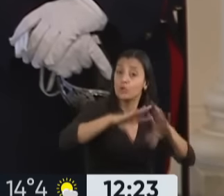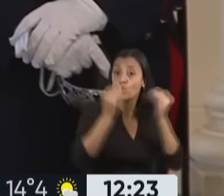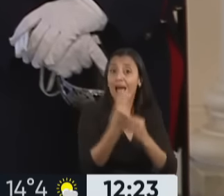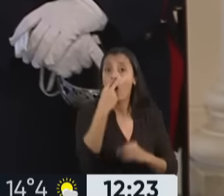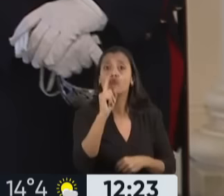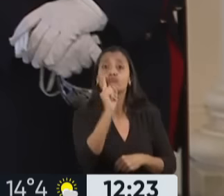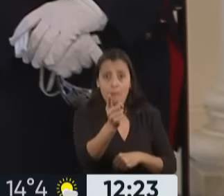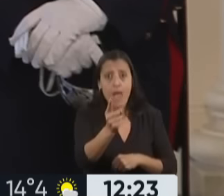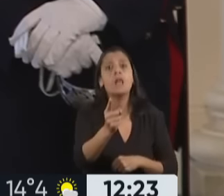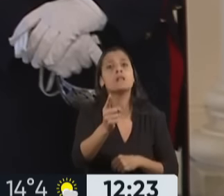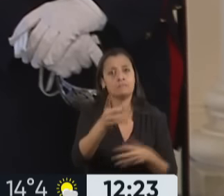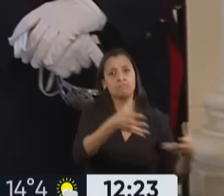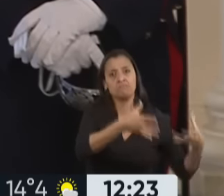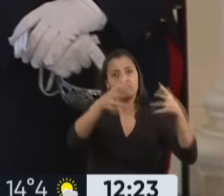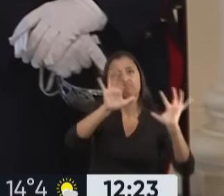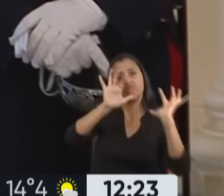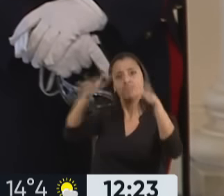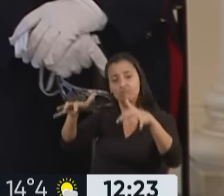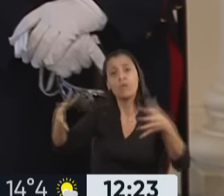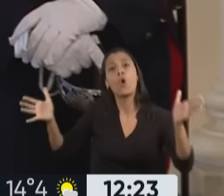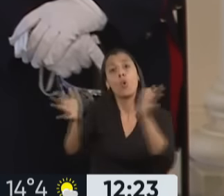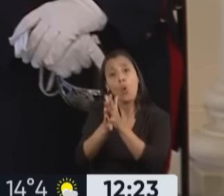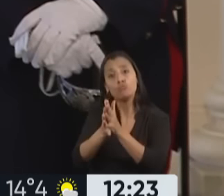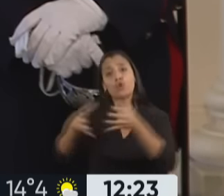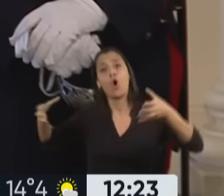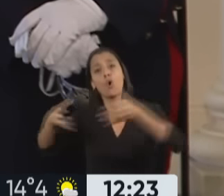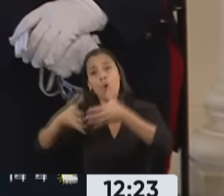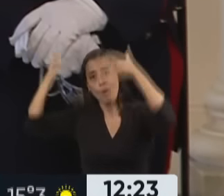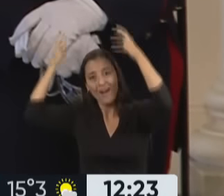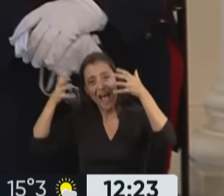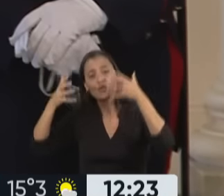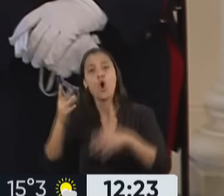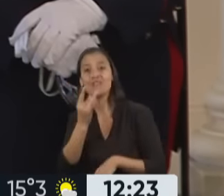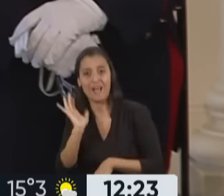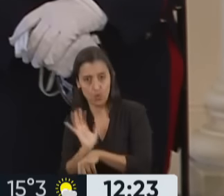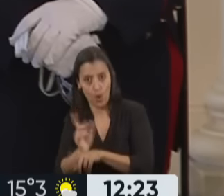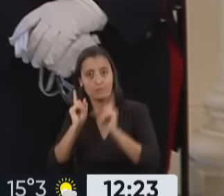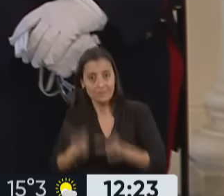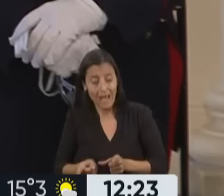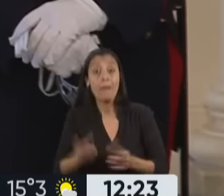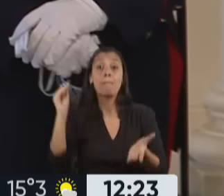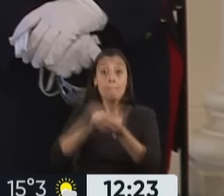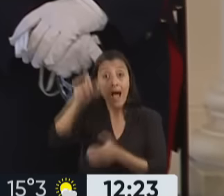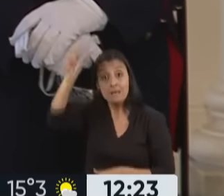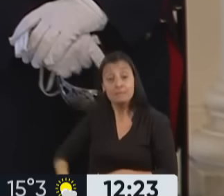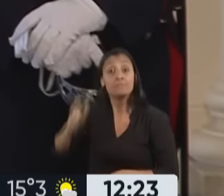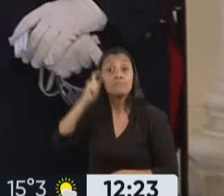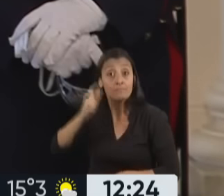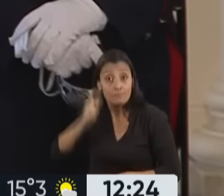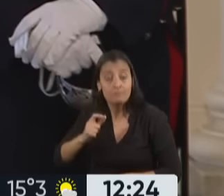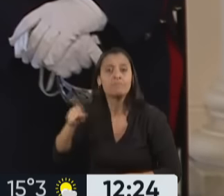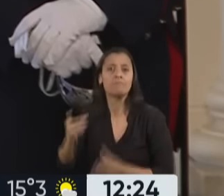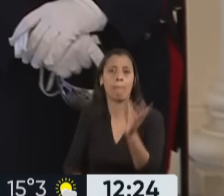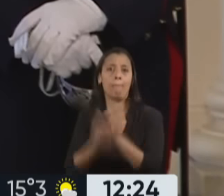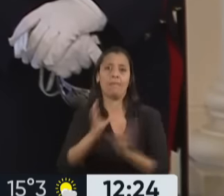argentinos estuvieron con los cascos azules. Y además el presidente Menem creó los cascos